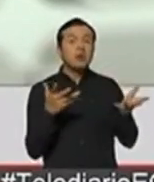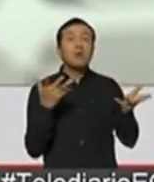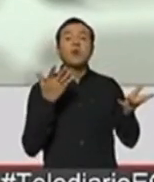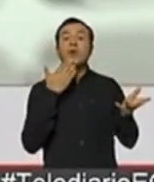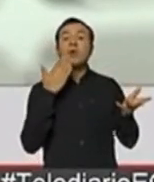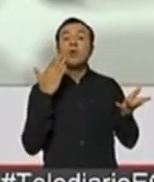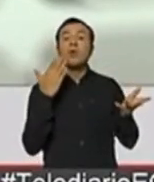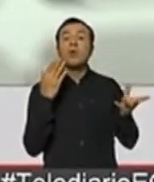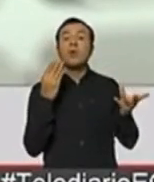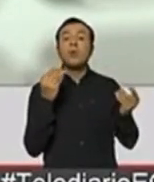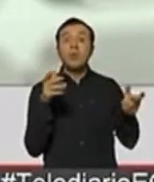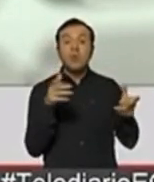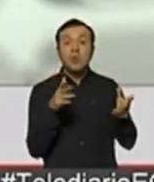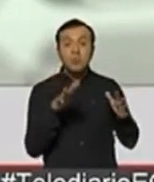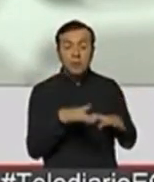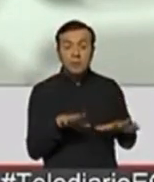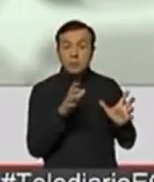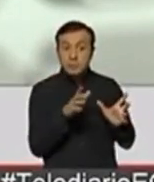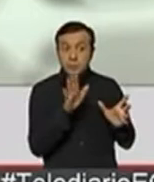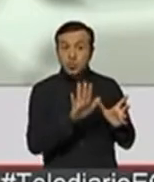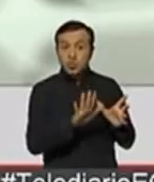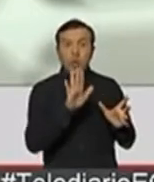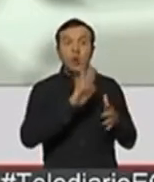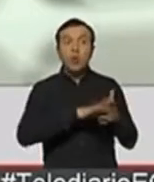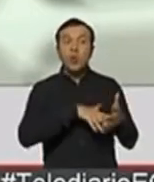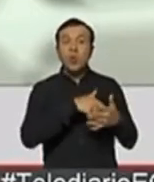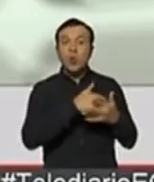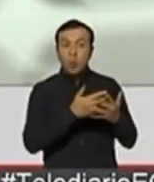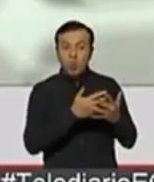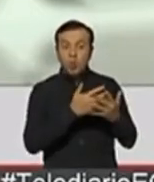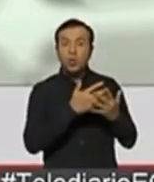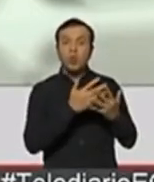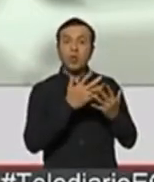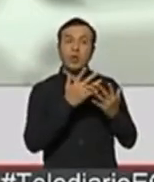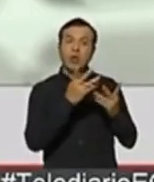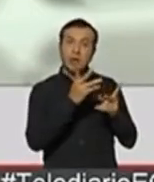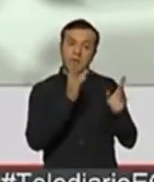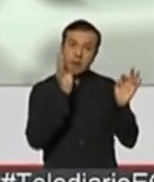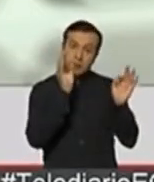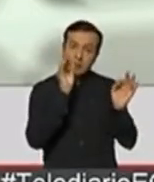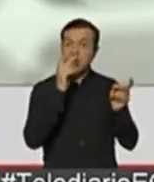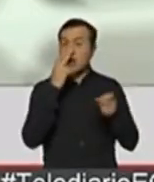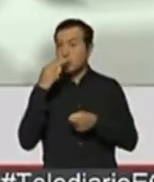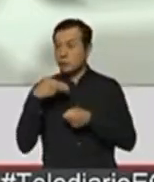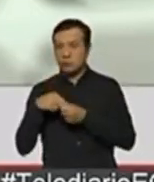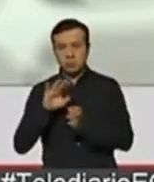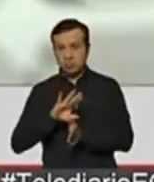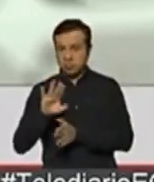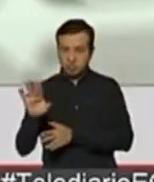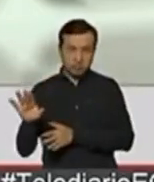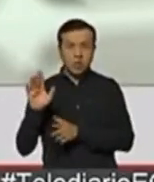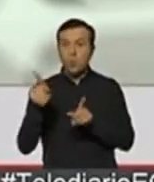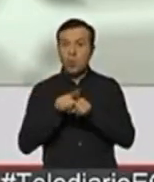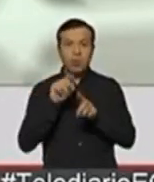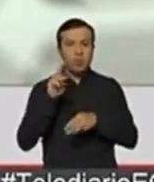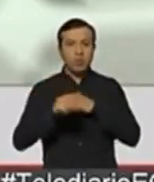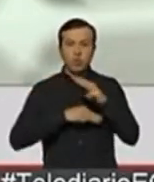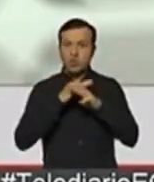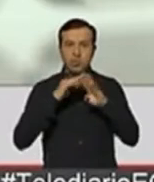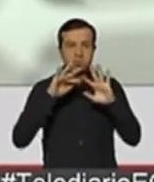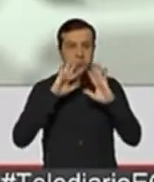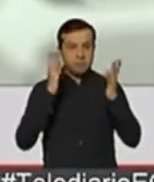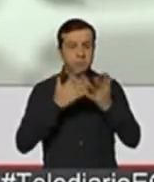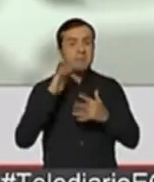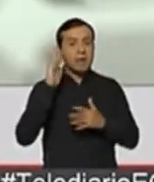transporte masivo que tenga una matriz energética distinta al uso del combustible fósil, empatado con lo que está pasando a nivel global también. Y